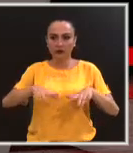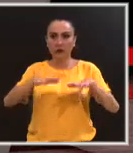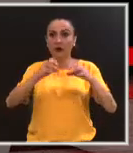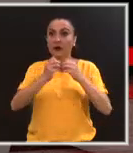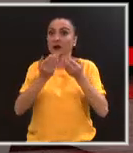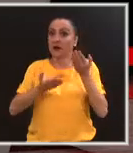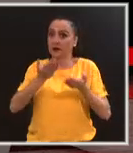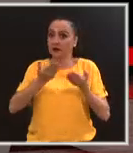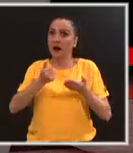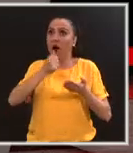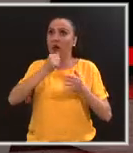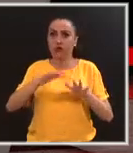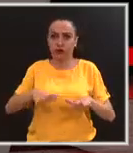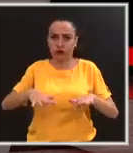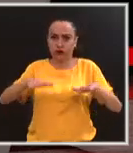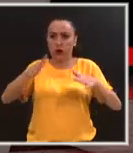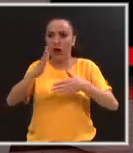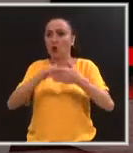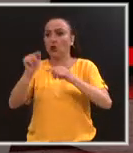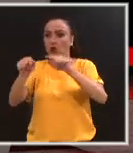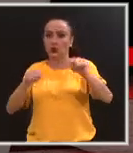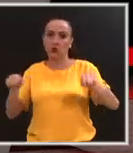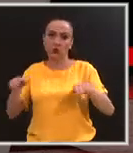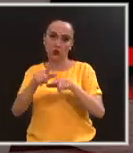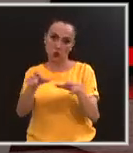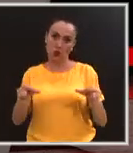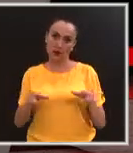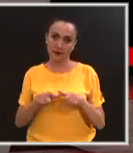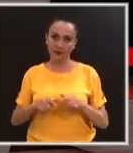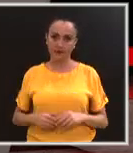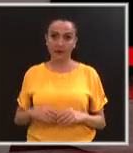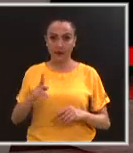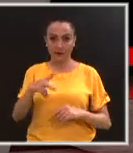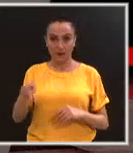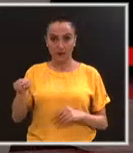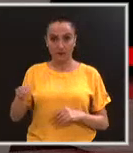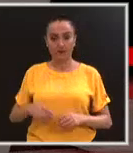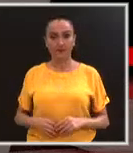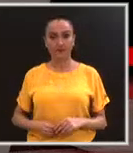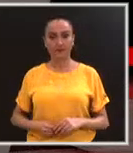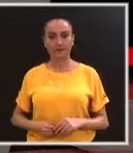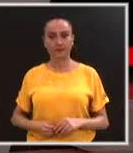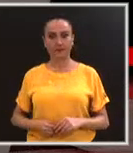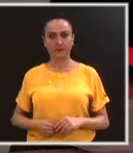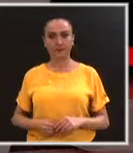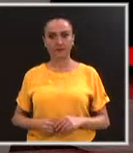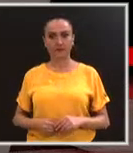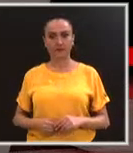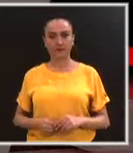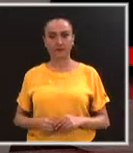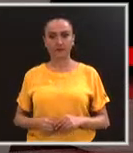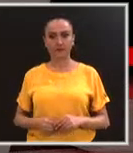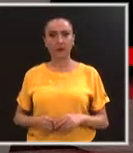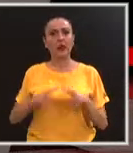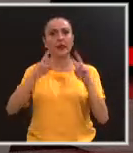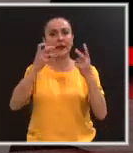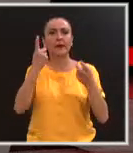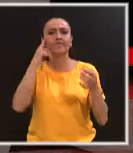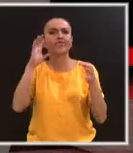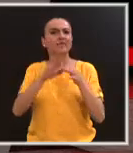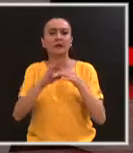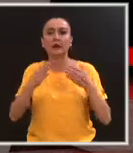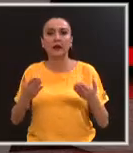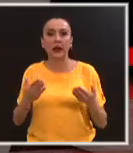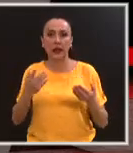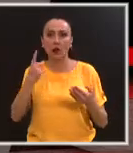probabilidades de inundaciones en algunas partes también de la ciudad puntarenense vamos con un tema que tiene que ver también